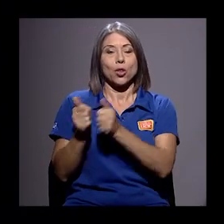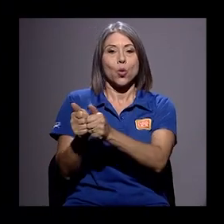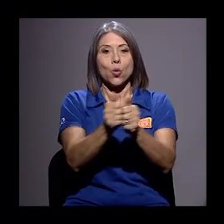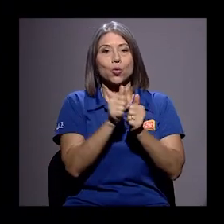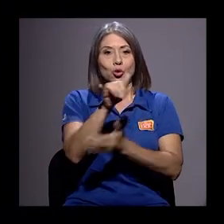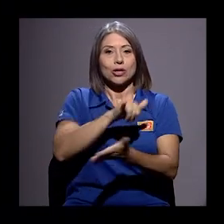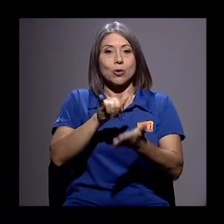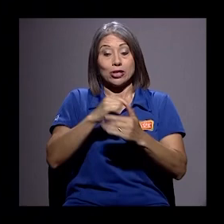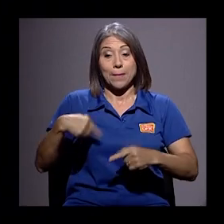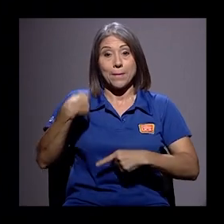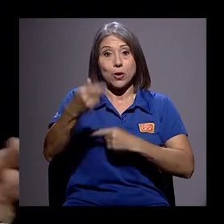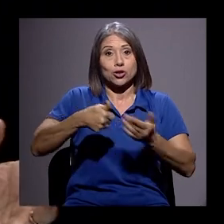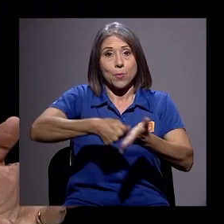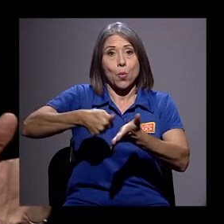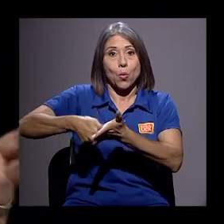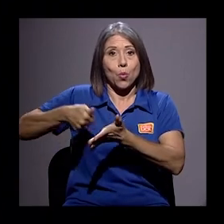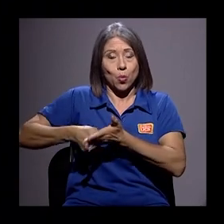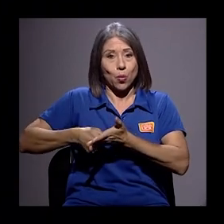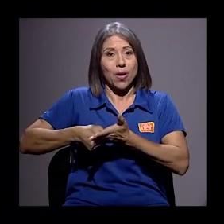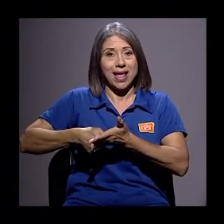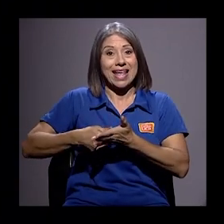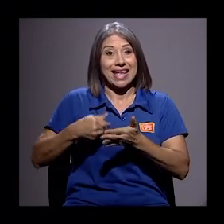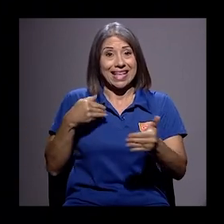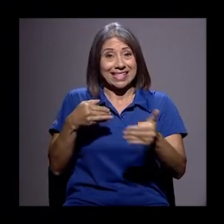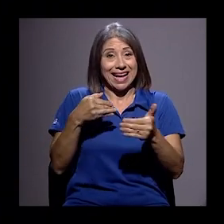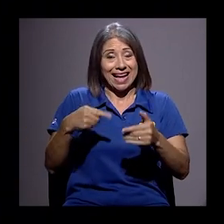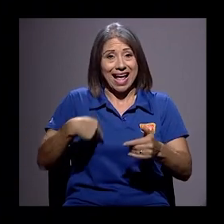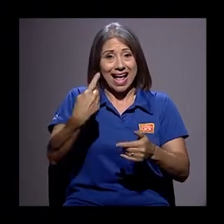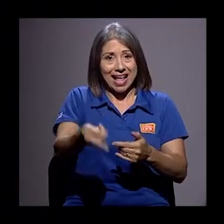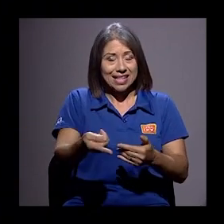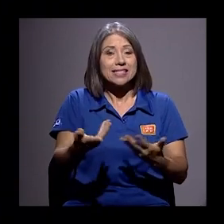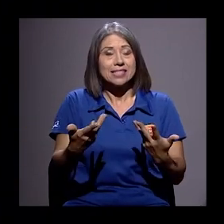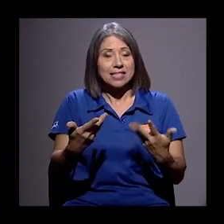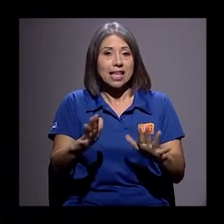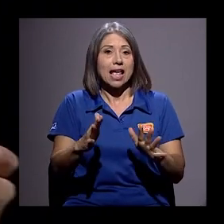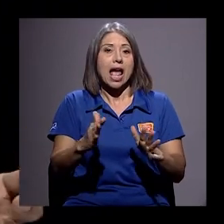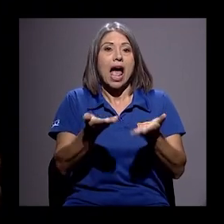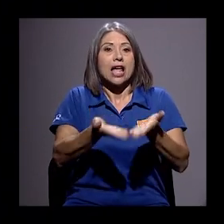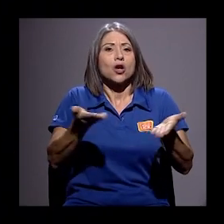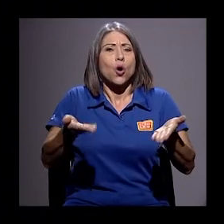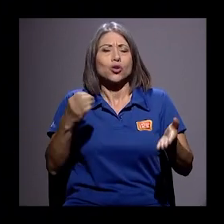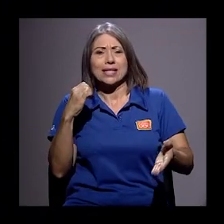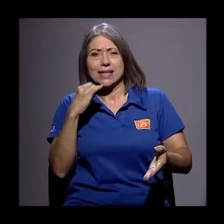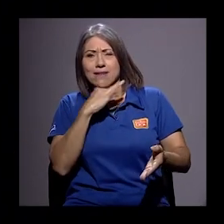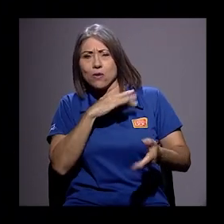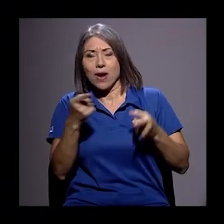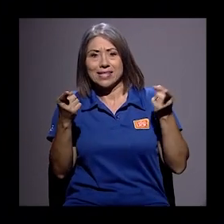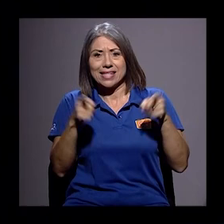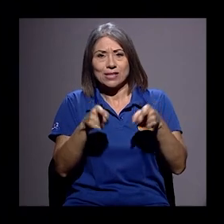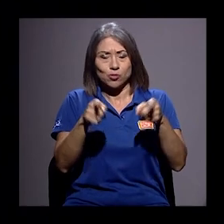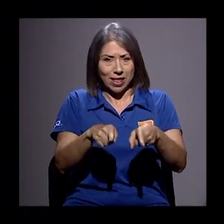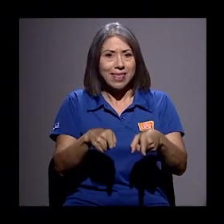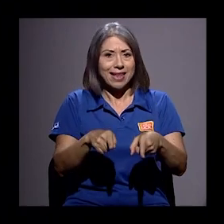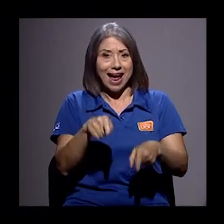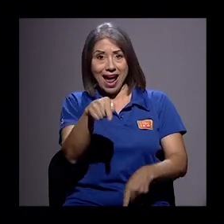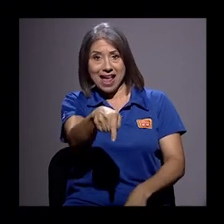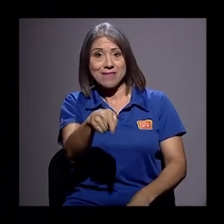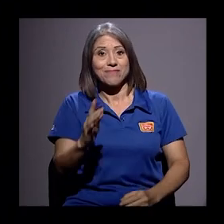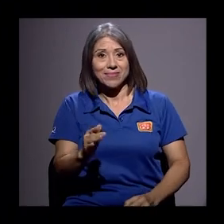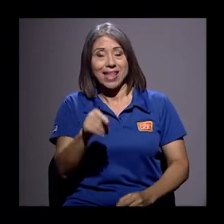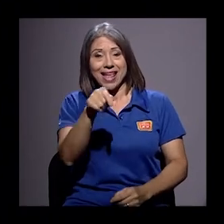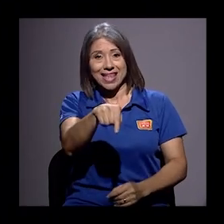próximo proceso electoral de alcaldías que está a la puerta de la esquina que hay cosas irregulares que suceden casualmente ahí